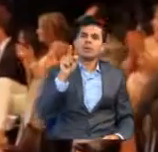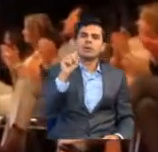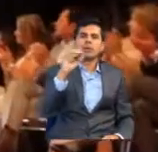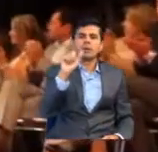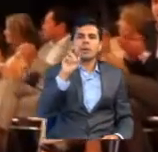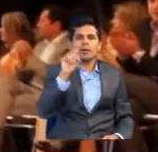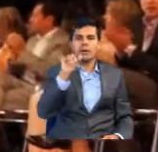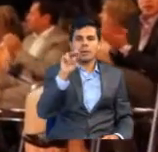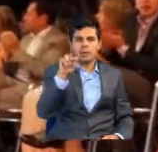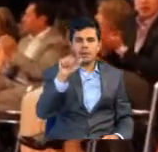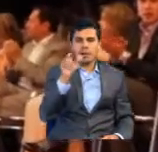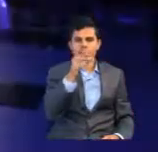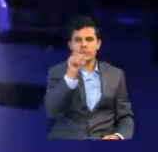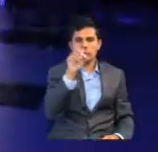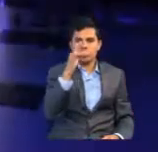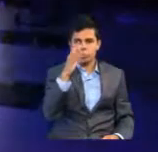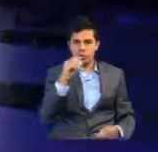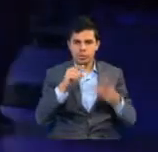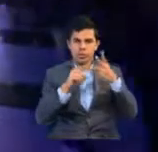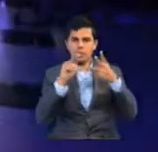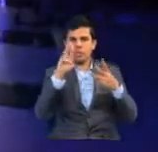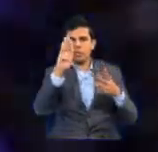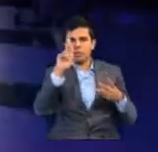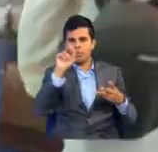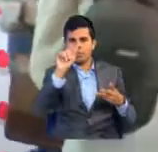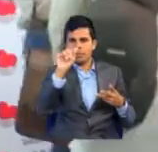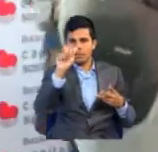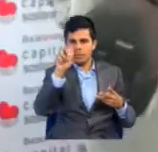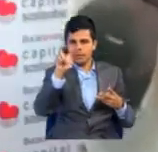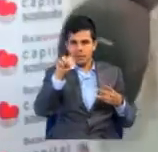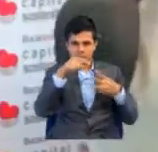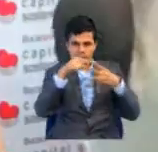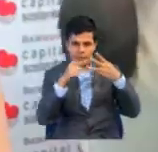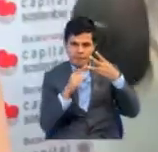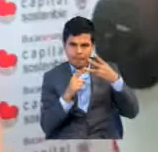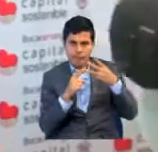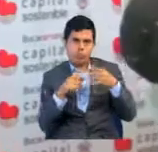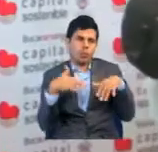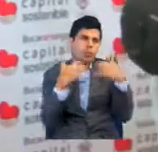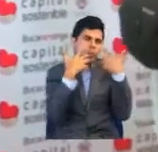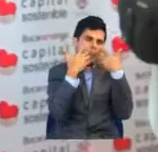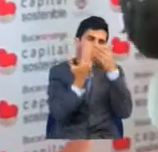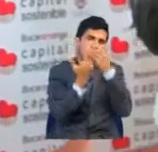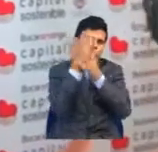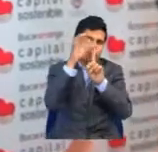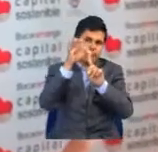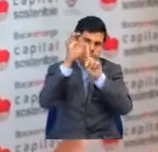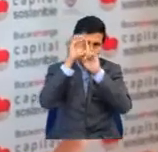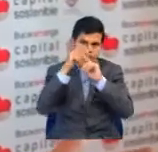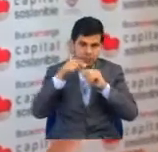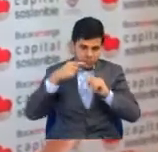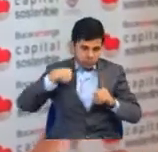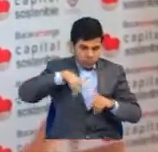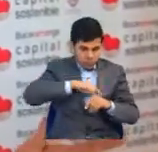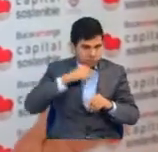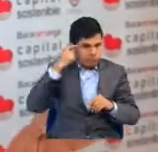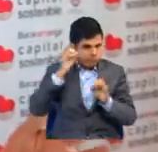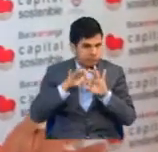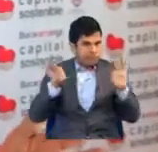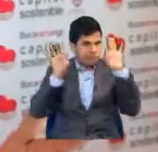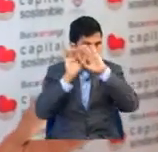gran espectáculo de moda que palpita en medio de la Feria Bonita. El Corazón de la Moda es un evento muy importante para nosotros,